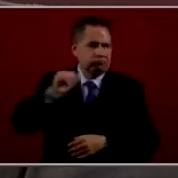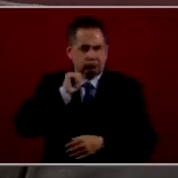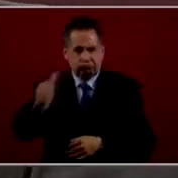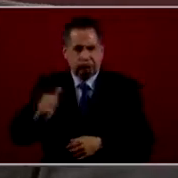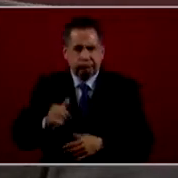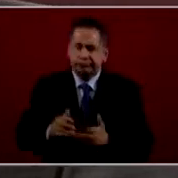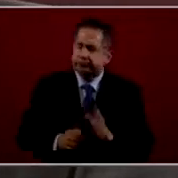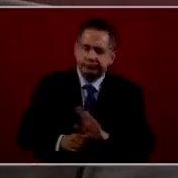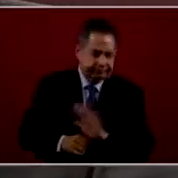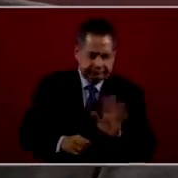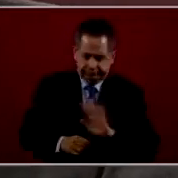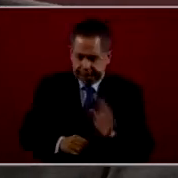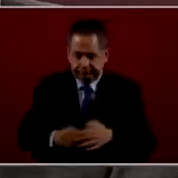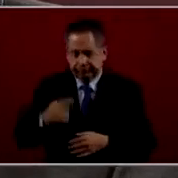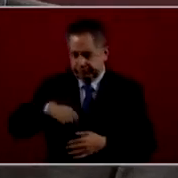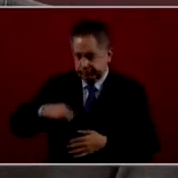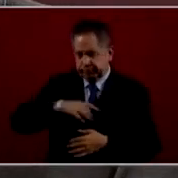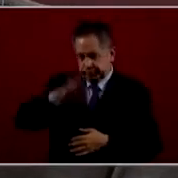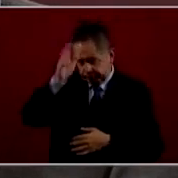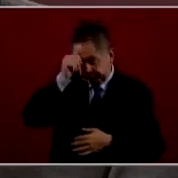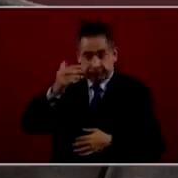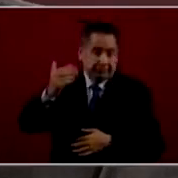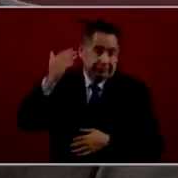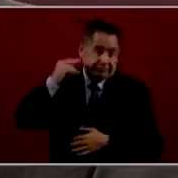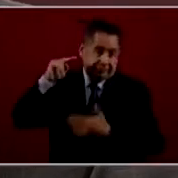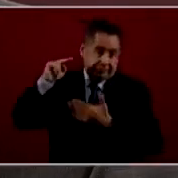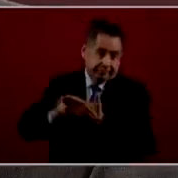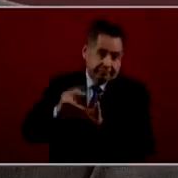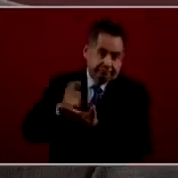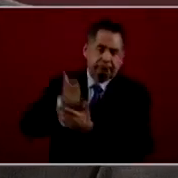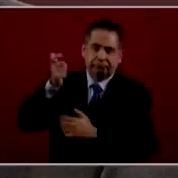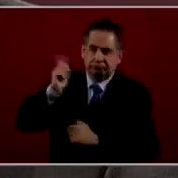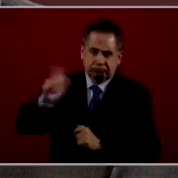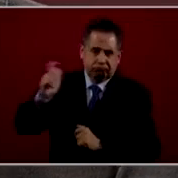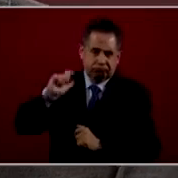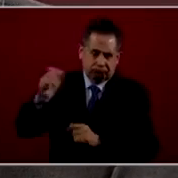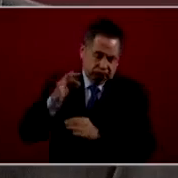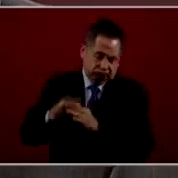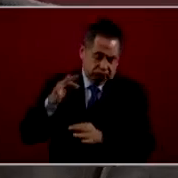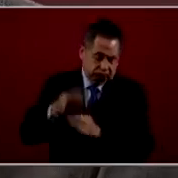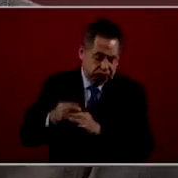los compromisos económicos y financieros.